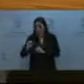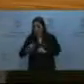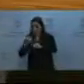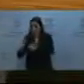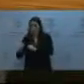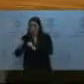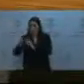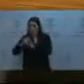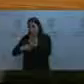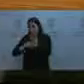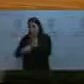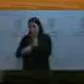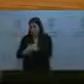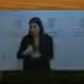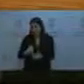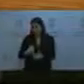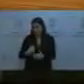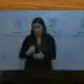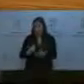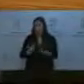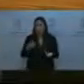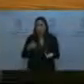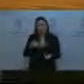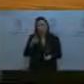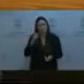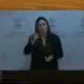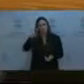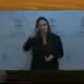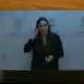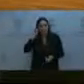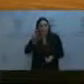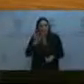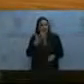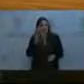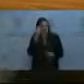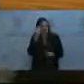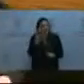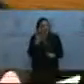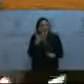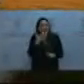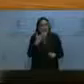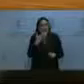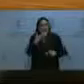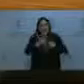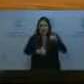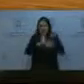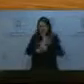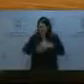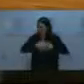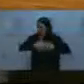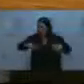artefactos. Y, realmente, consideran que dando vía libre a todo tipo de campeonatos,